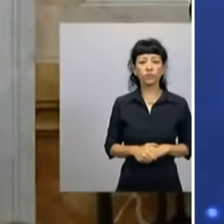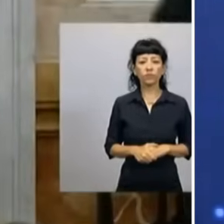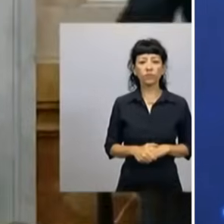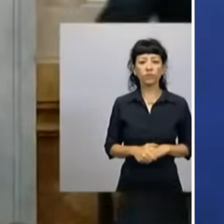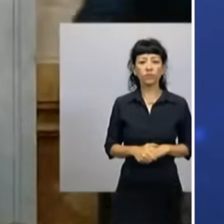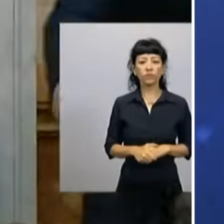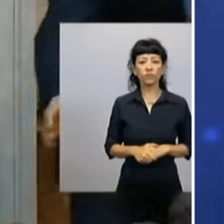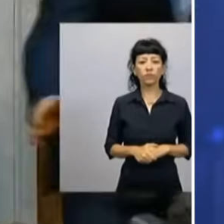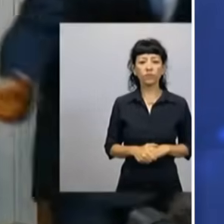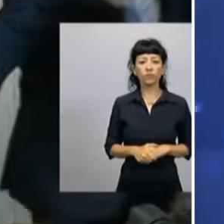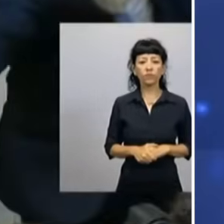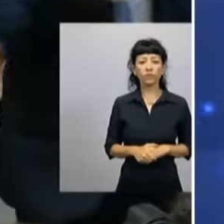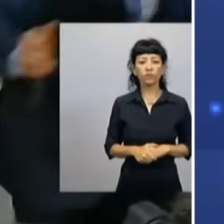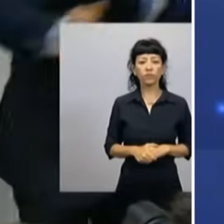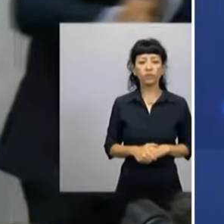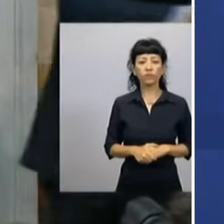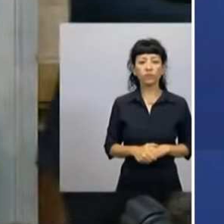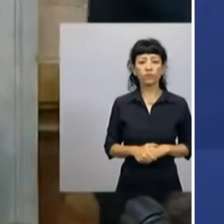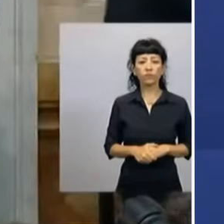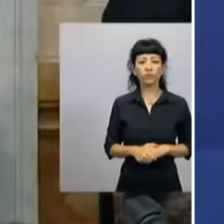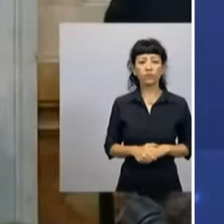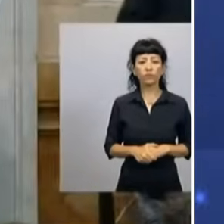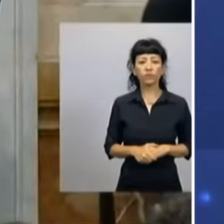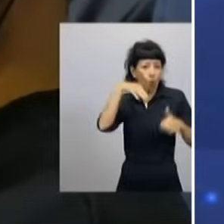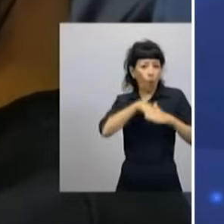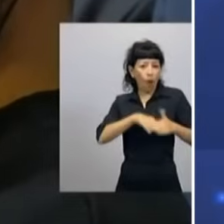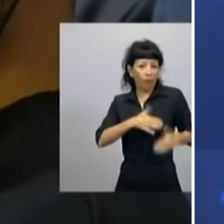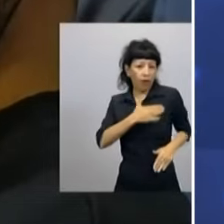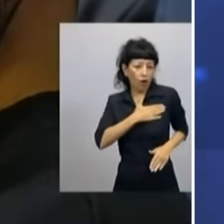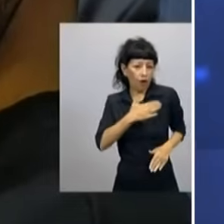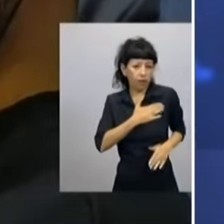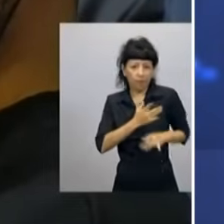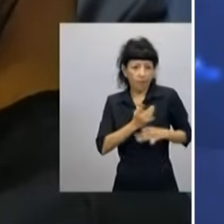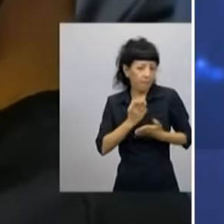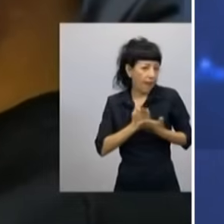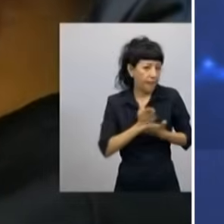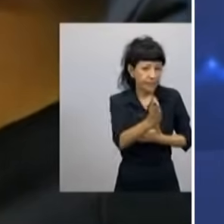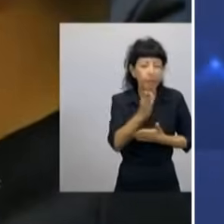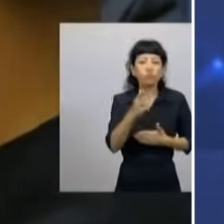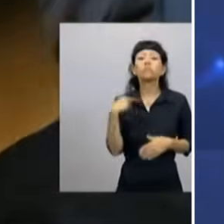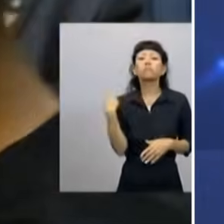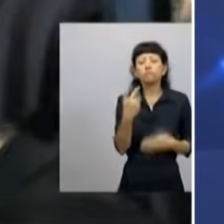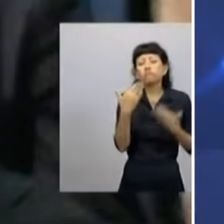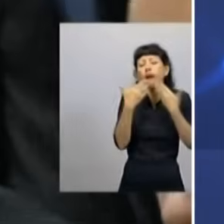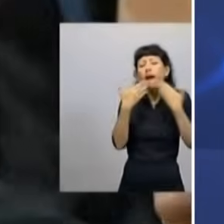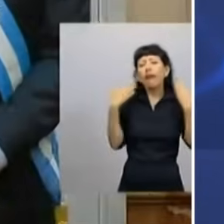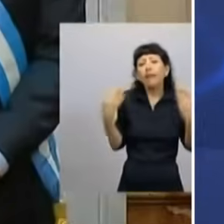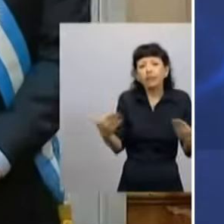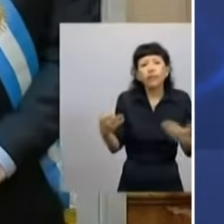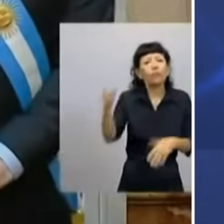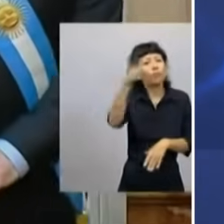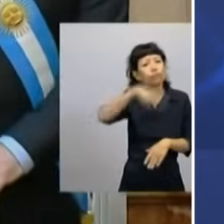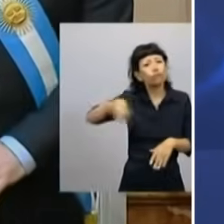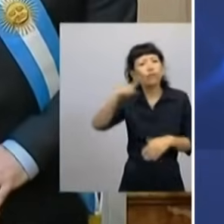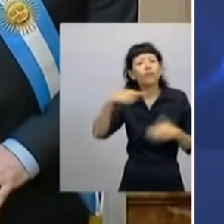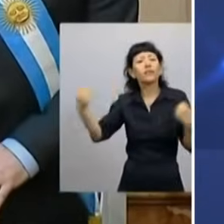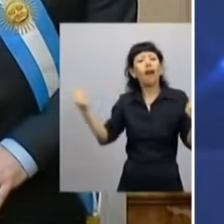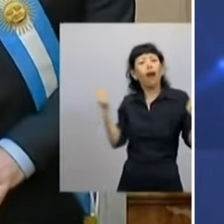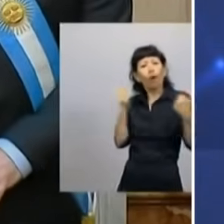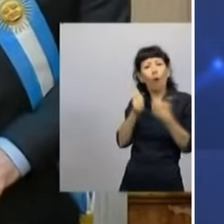oportunidades. Bueno, no soy un experto en las materias, no soy economista, pero evidentemente está ese